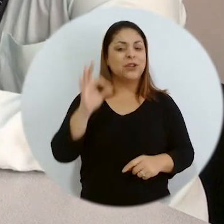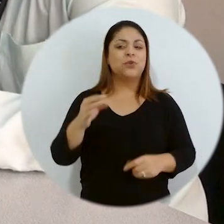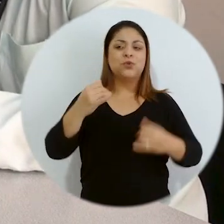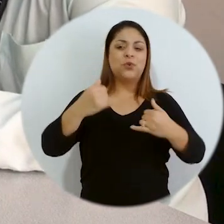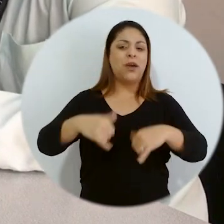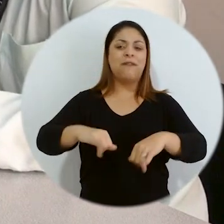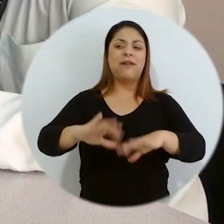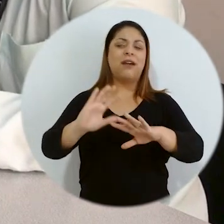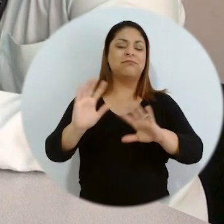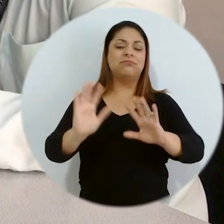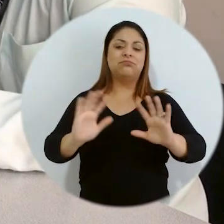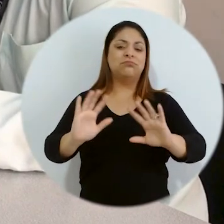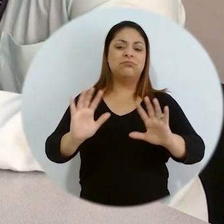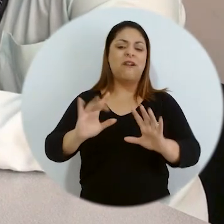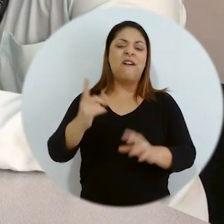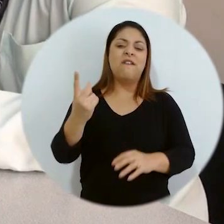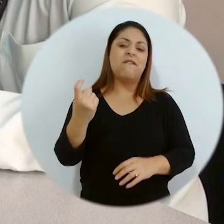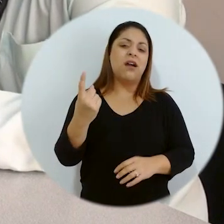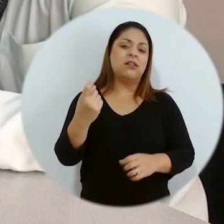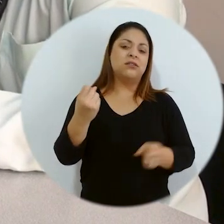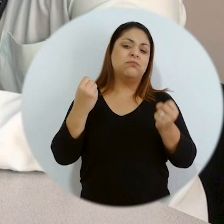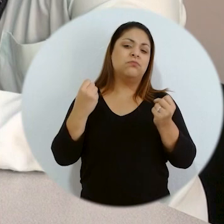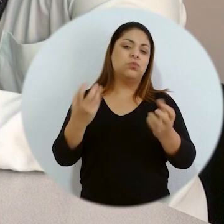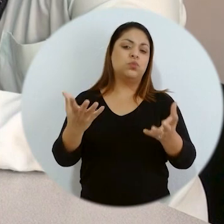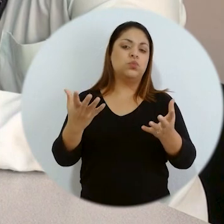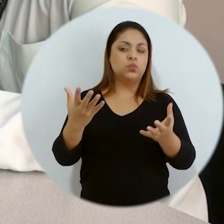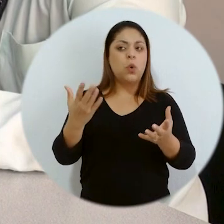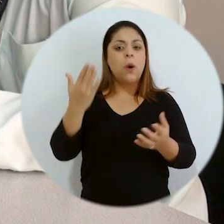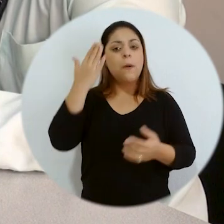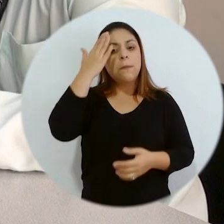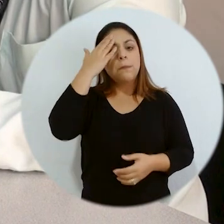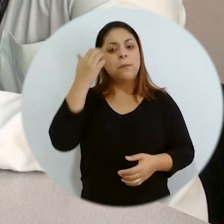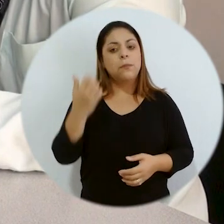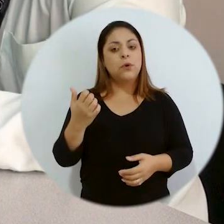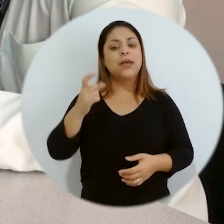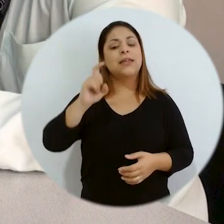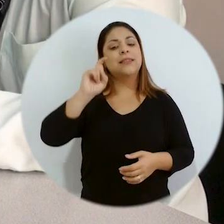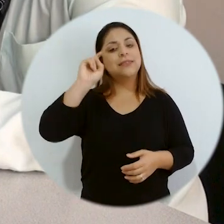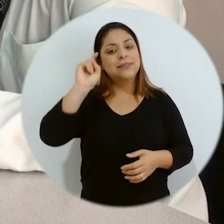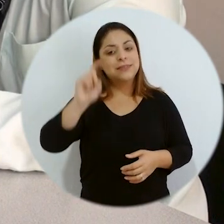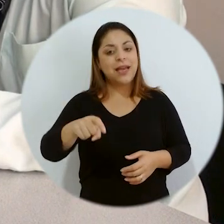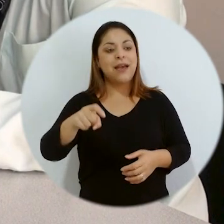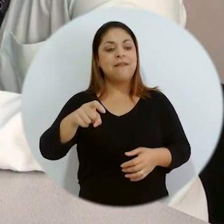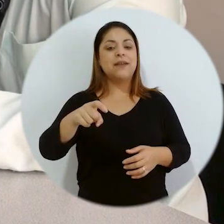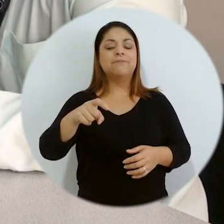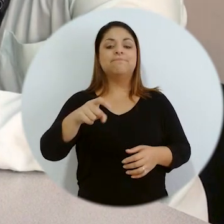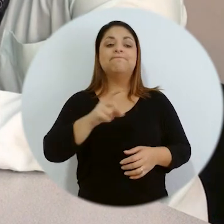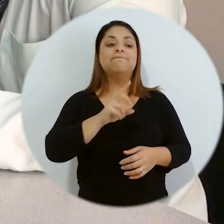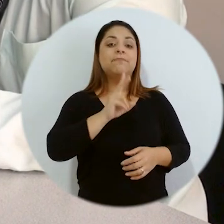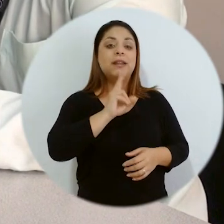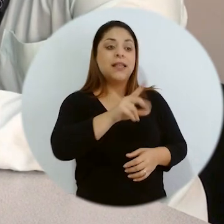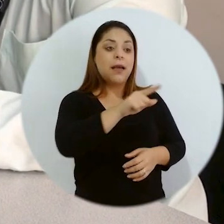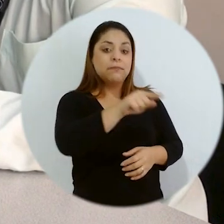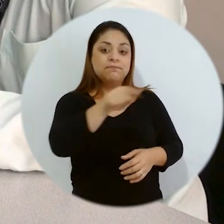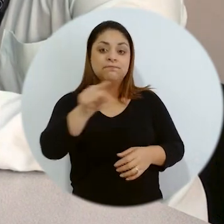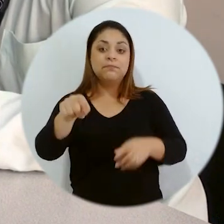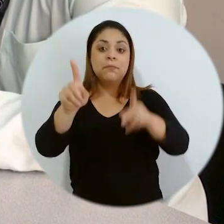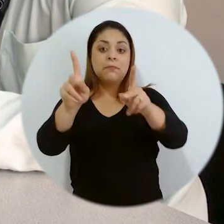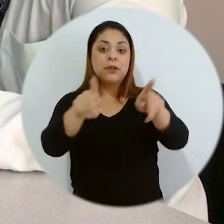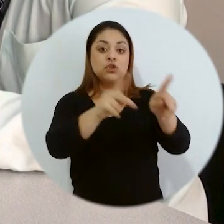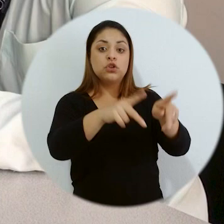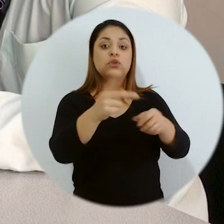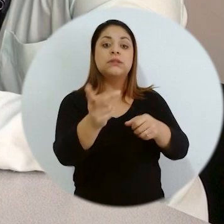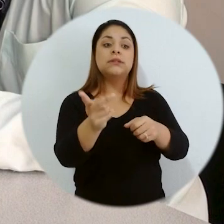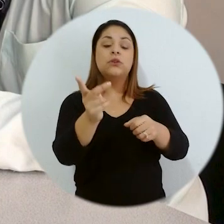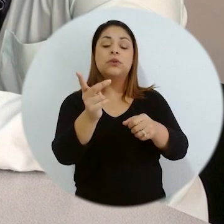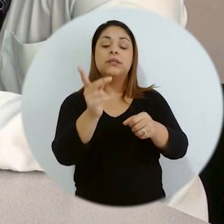Pero creo que todavía estamos debiendo cuota en el sentido de tomar, ¿verdad?, en cuenta la participación real